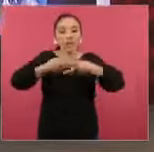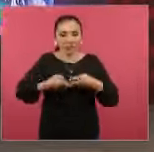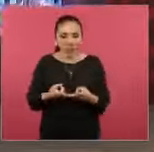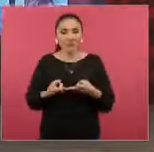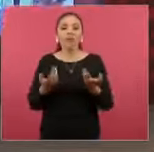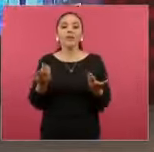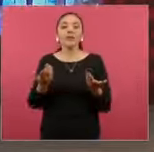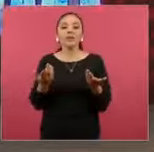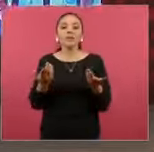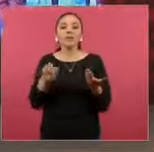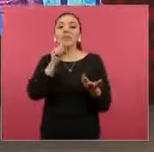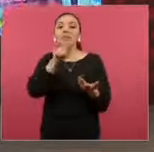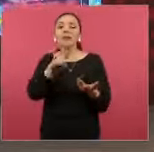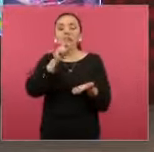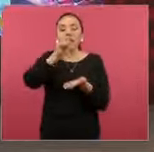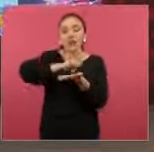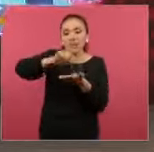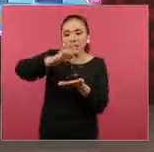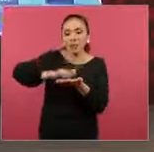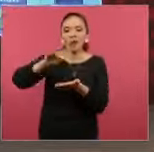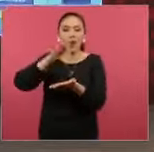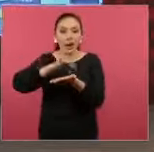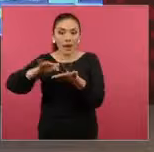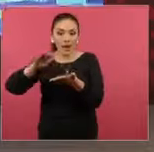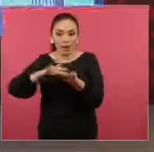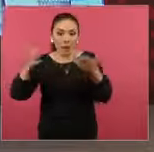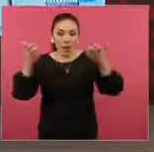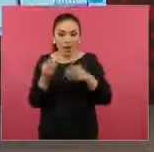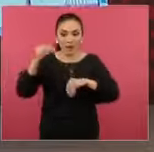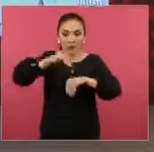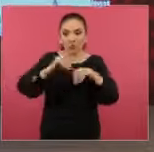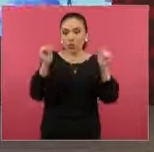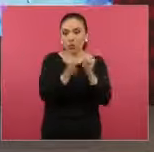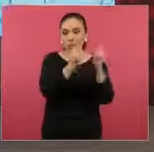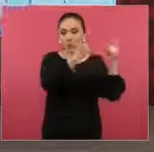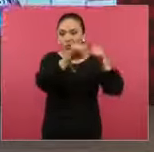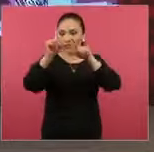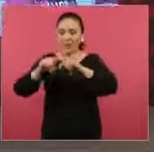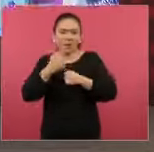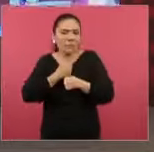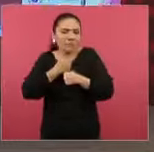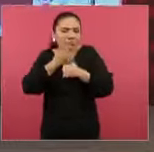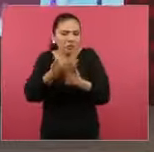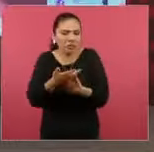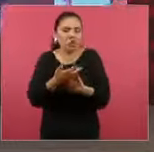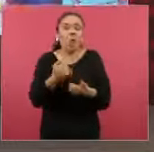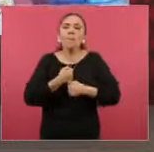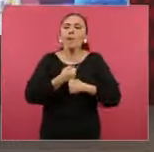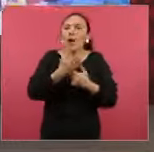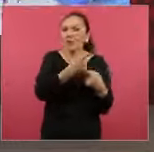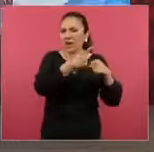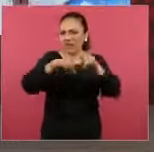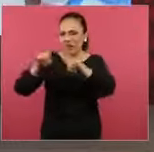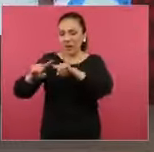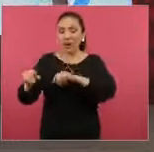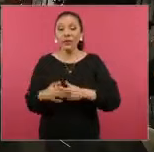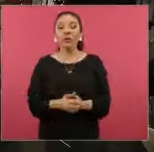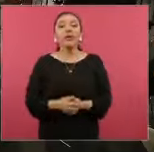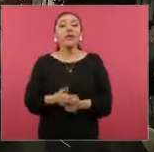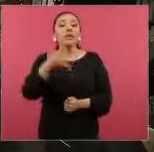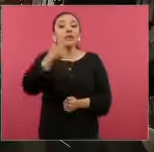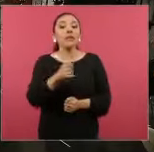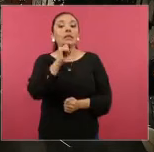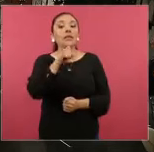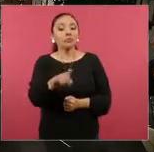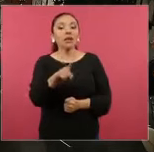cuerpos geométricos, la escritura y la lectura, que se manifestaron a través de diferentes expresiones, diferentes poemas, y